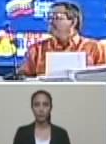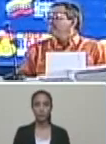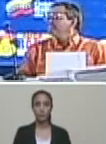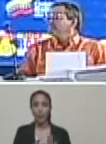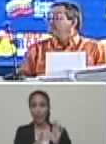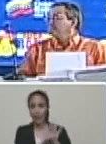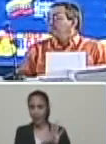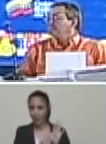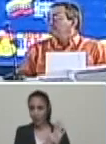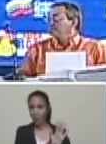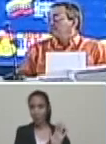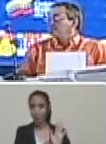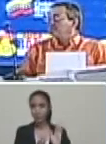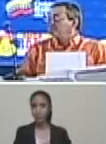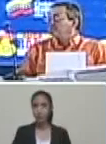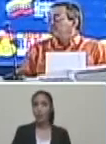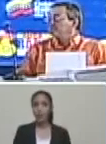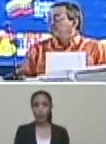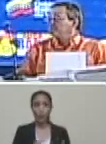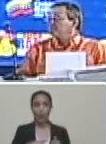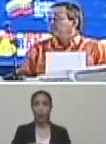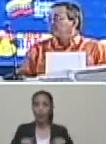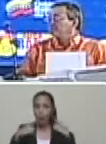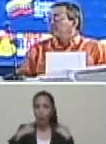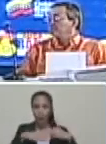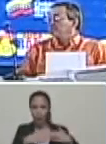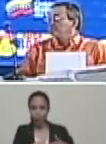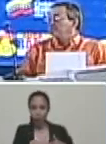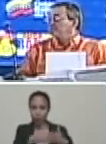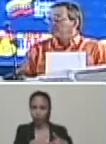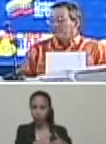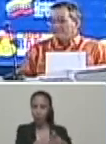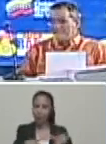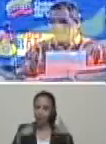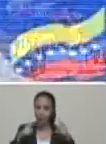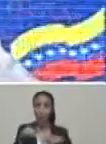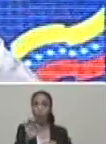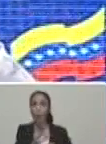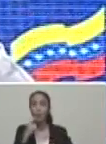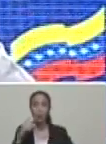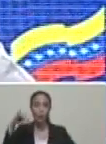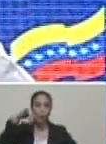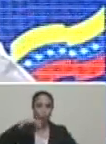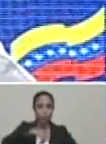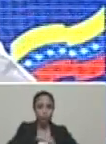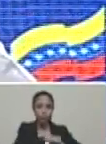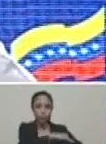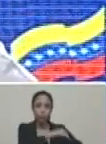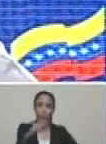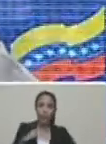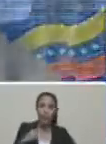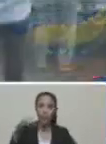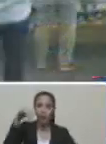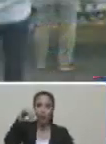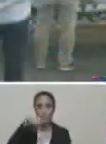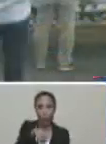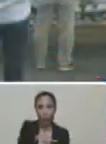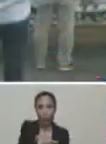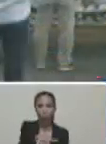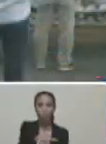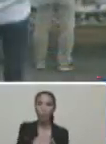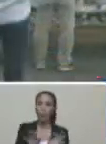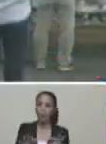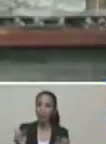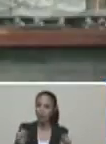Legalmente. Por el puerto de La Guaira. Por el aeropuerto de Maiquetía, en coordinación con el gobierno constitucional legítimo